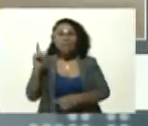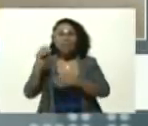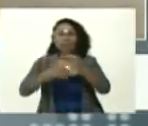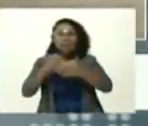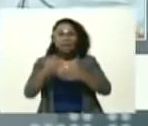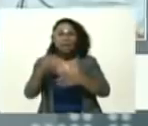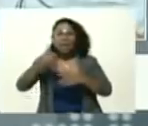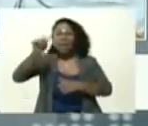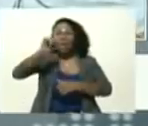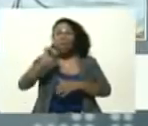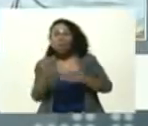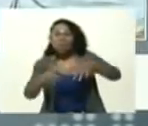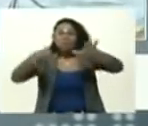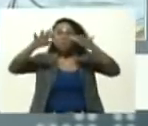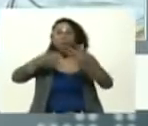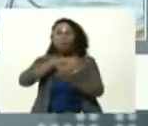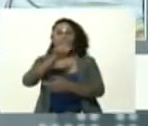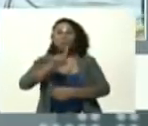Neverí precipitaciones